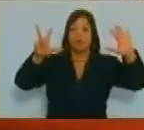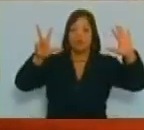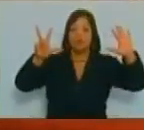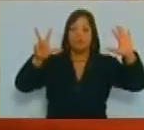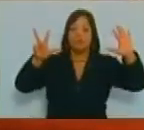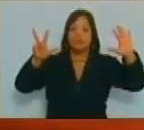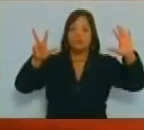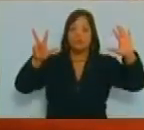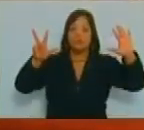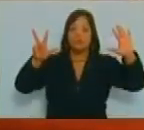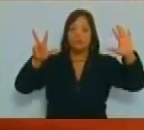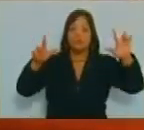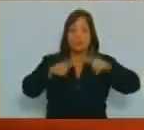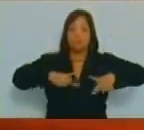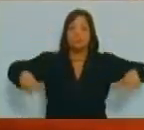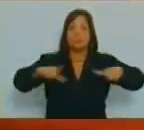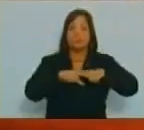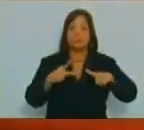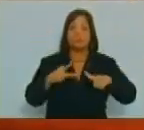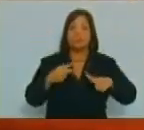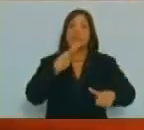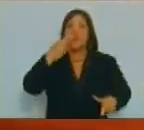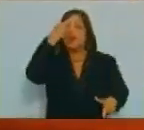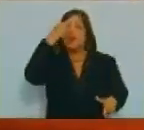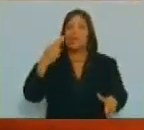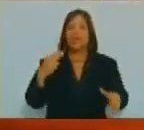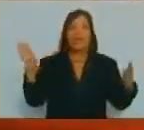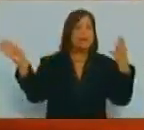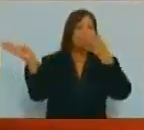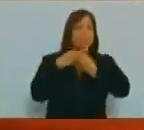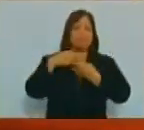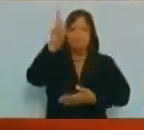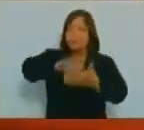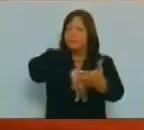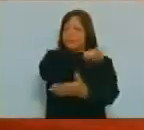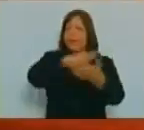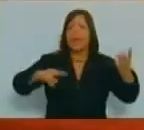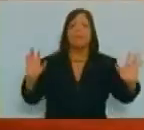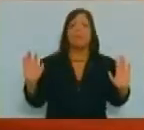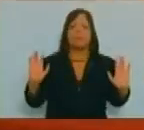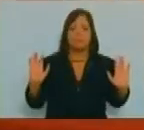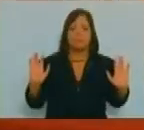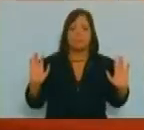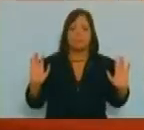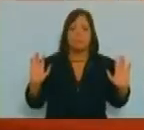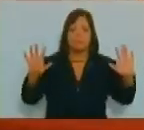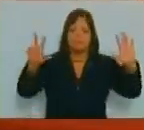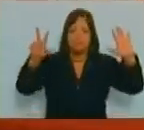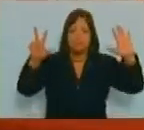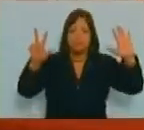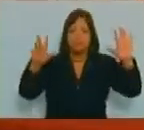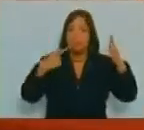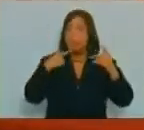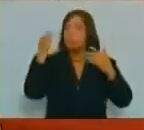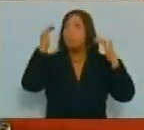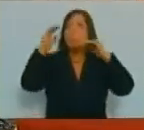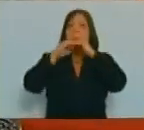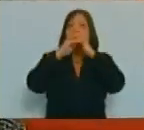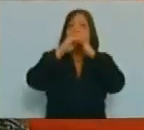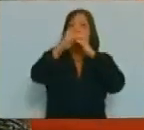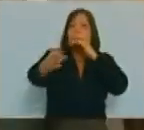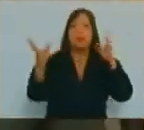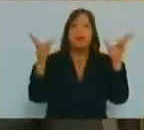el interno judicial de los teques fue clausurado nadie se enteró de eso